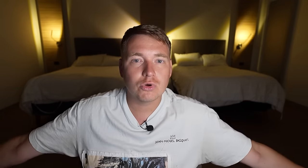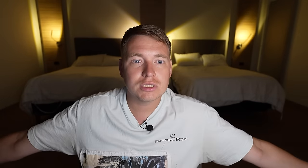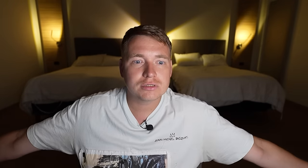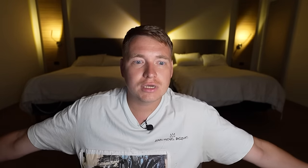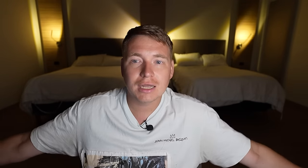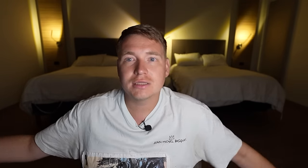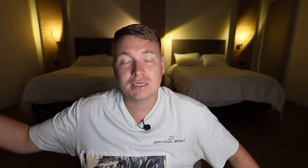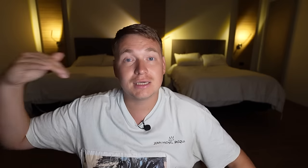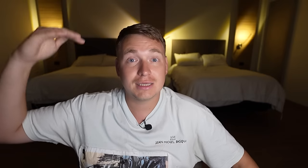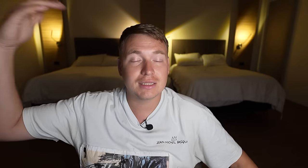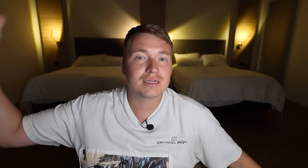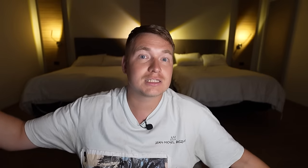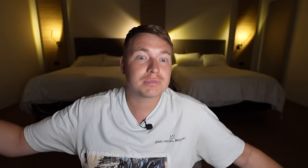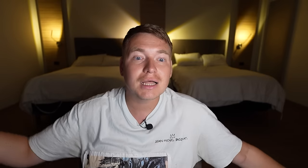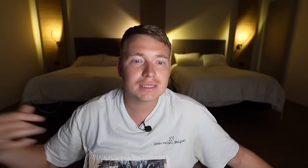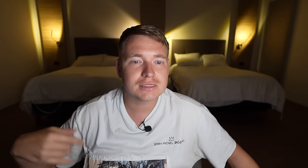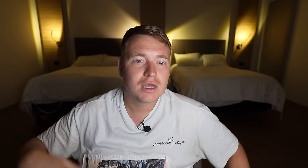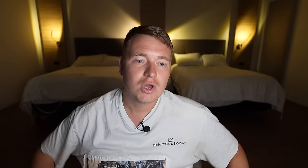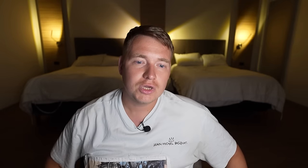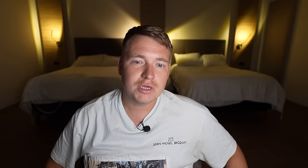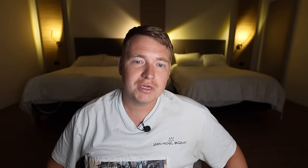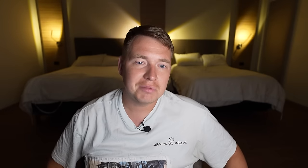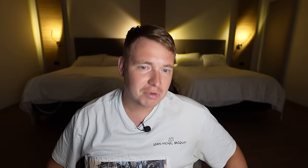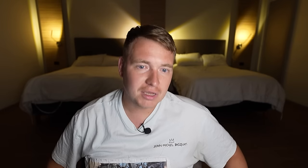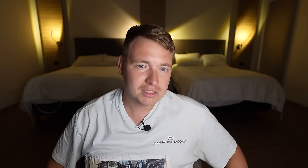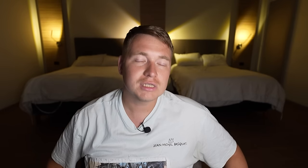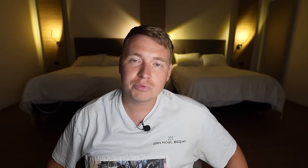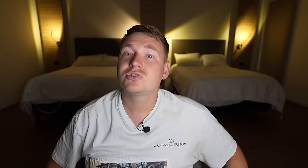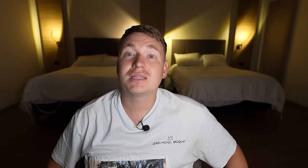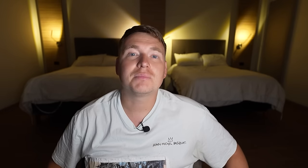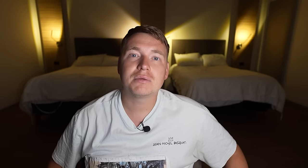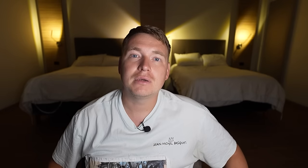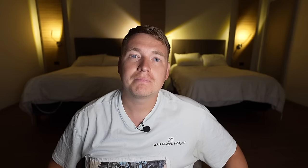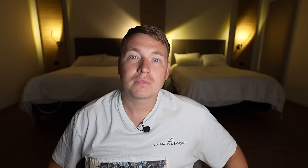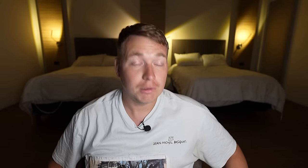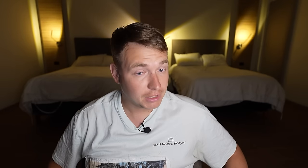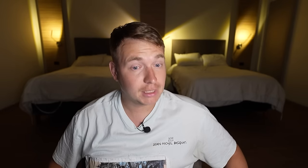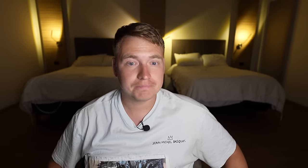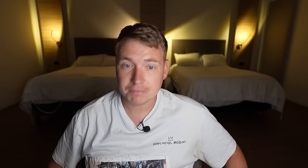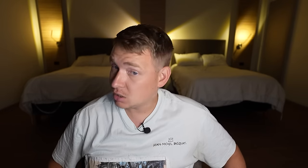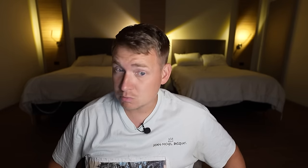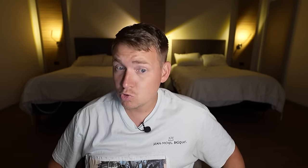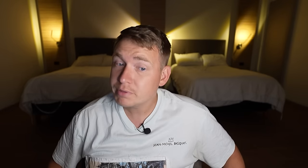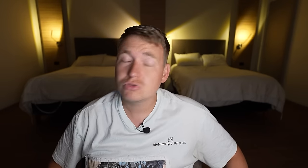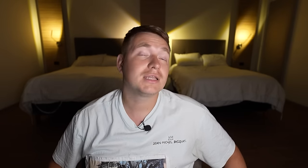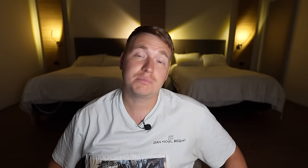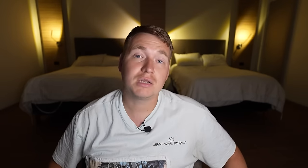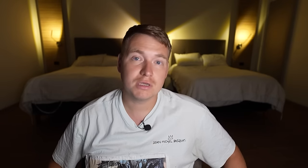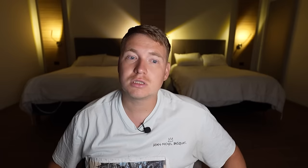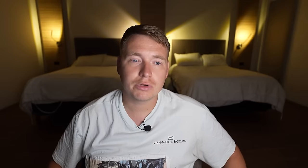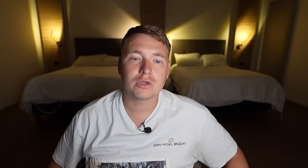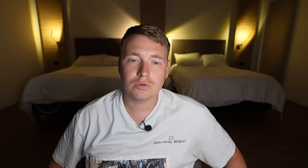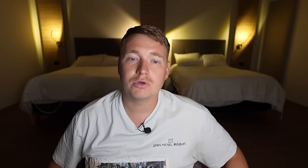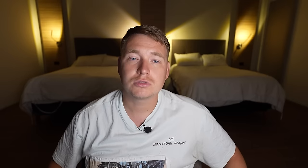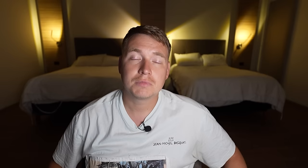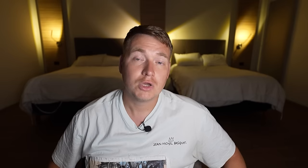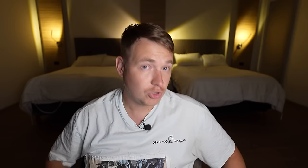largo es grande que tiene tres plantas y es impresionante para mí de verdad es muy impresionante para mí